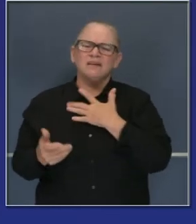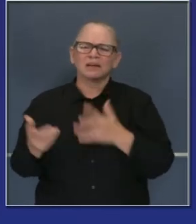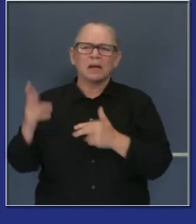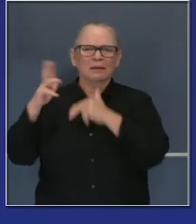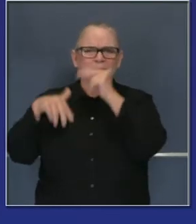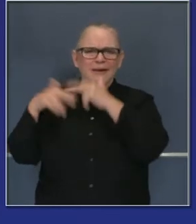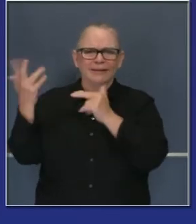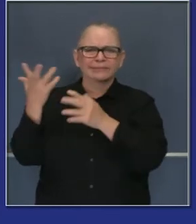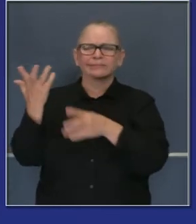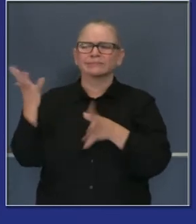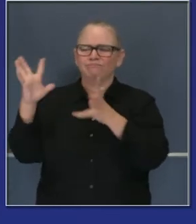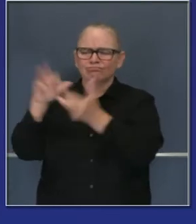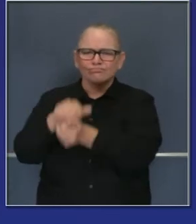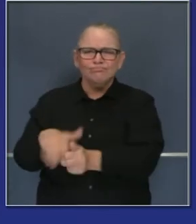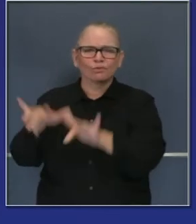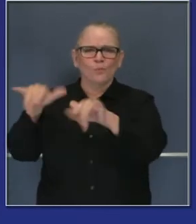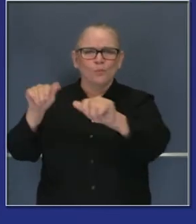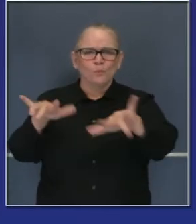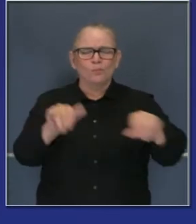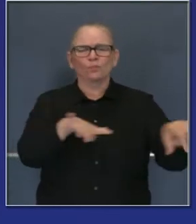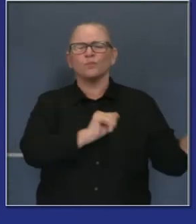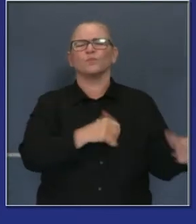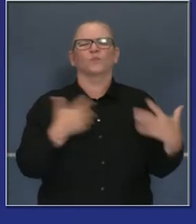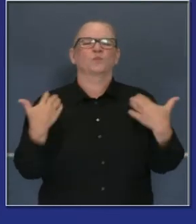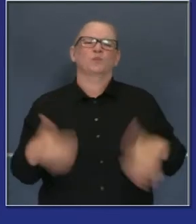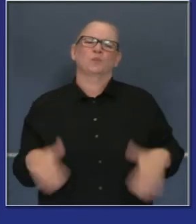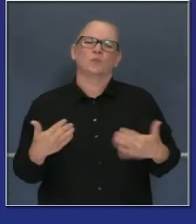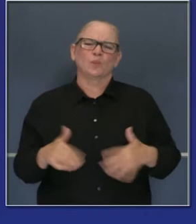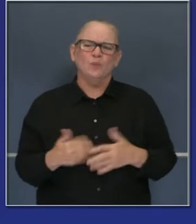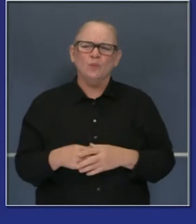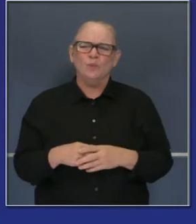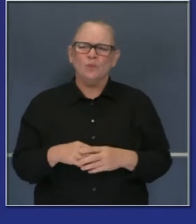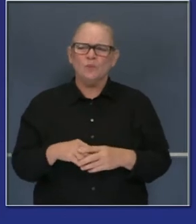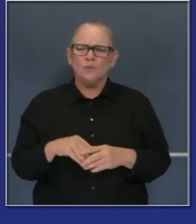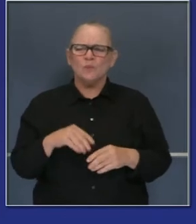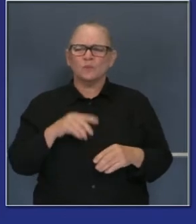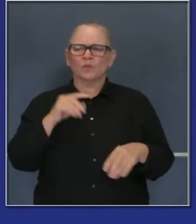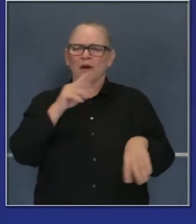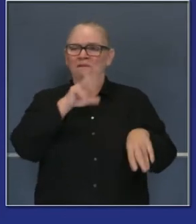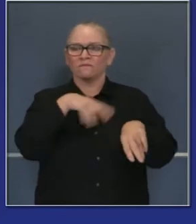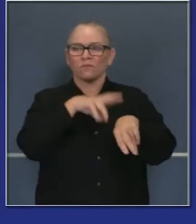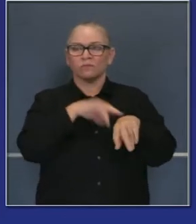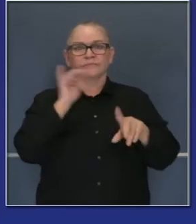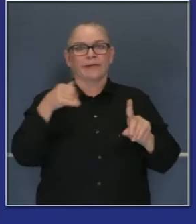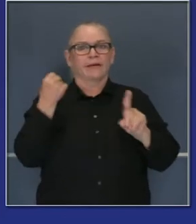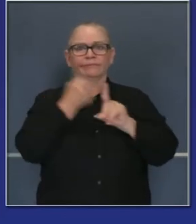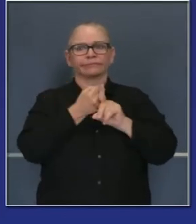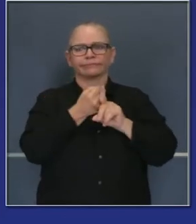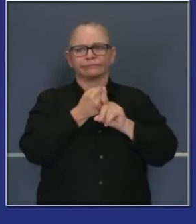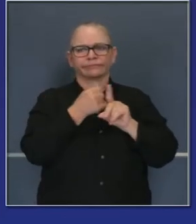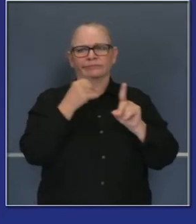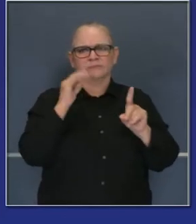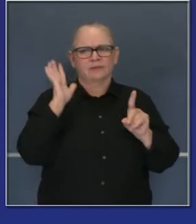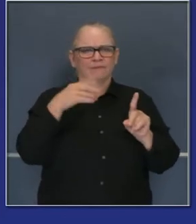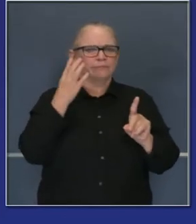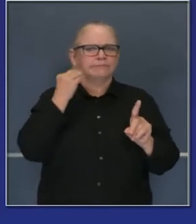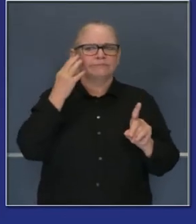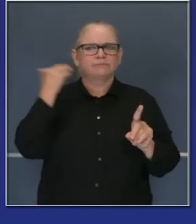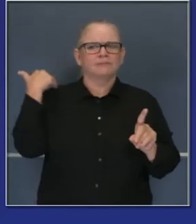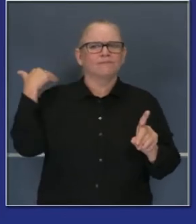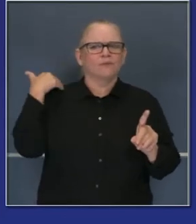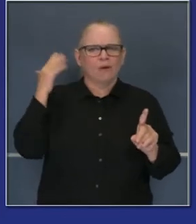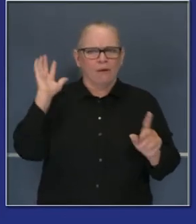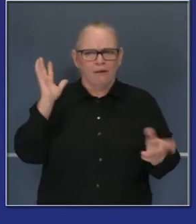estructuras perdidas una vez más es un número sin precedentes de relámpagos por supuesto que agosto fue sin precedentes por el calor